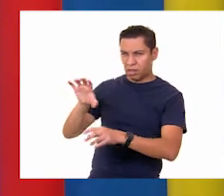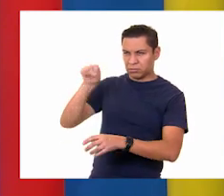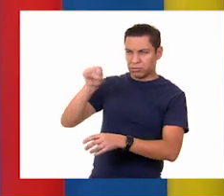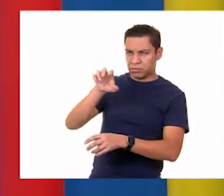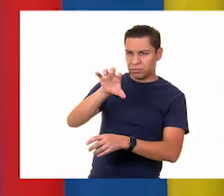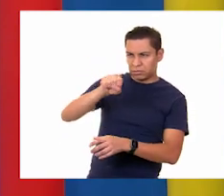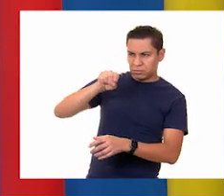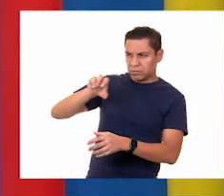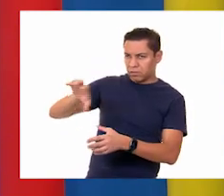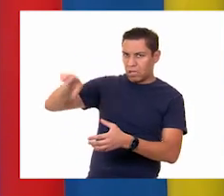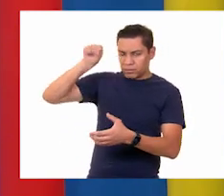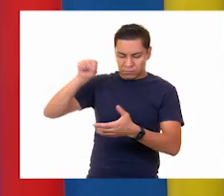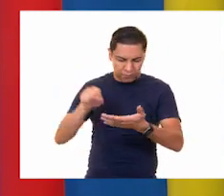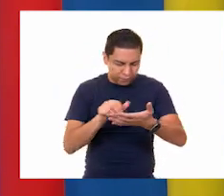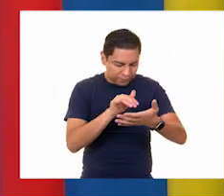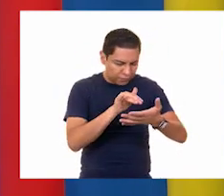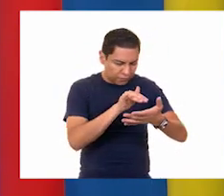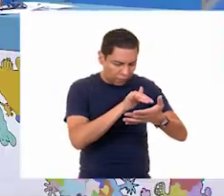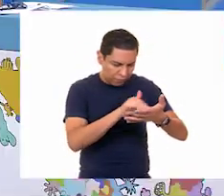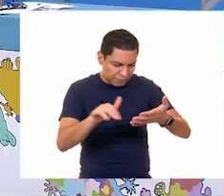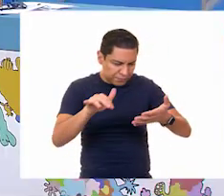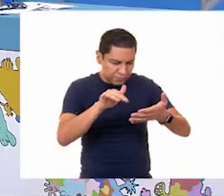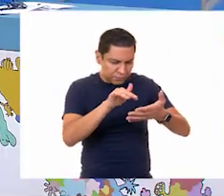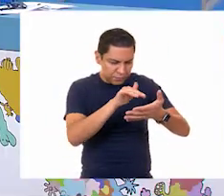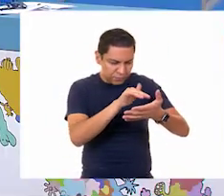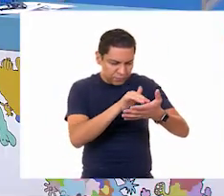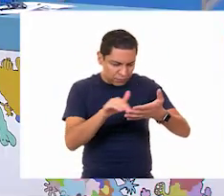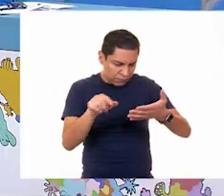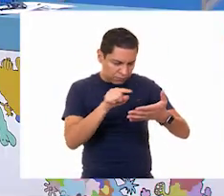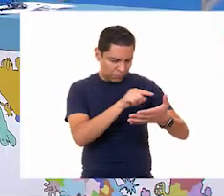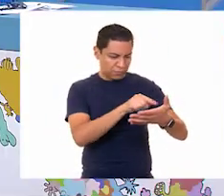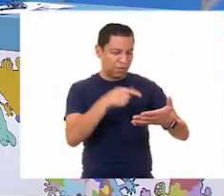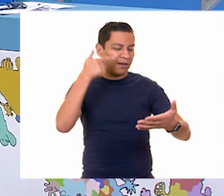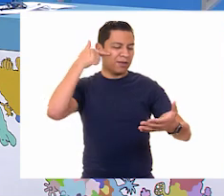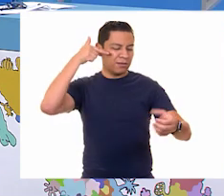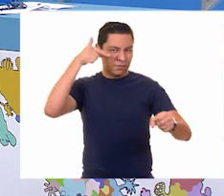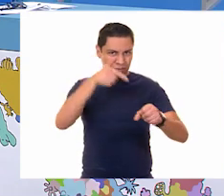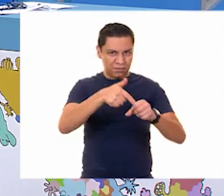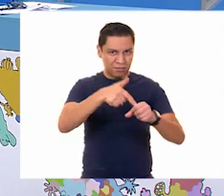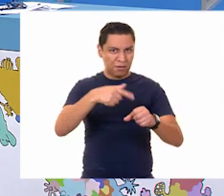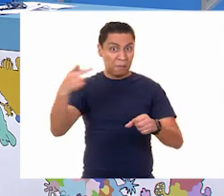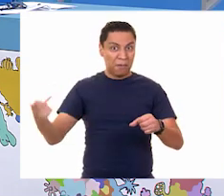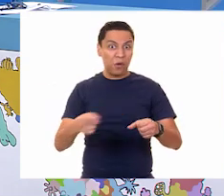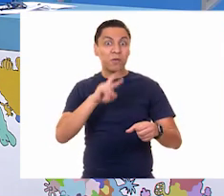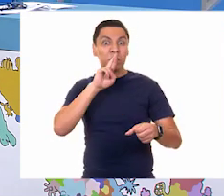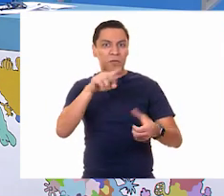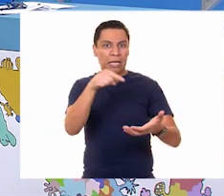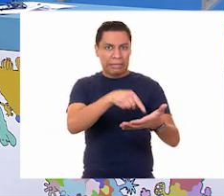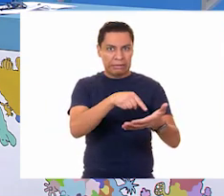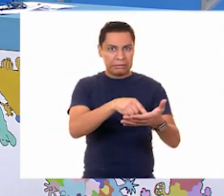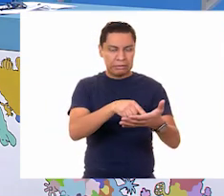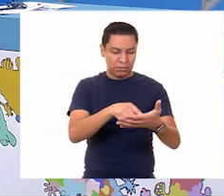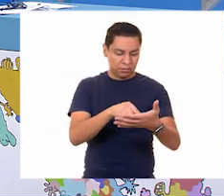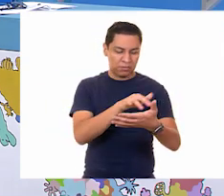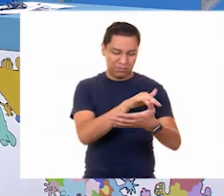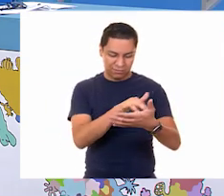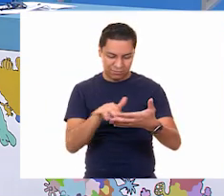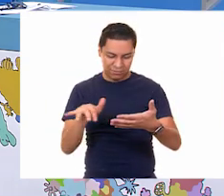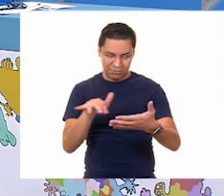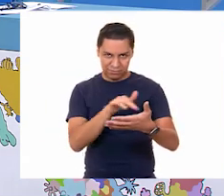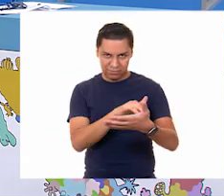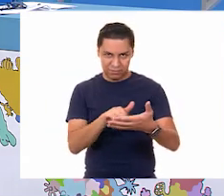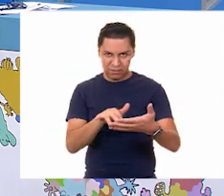localizamos las partes que nos pueden interesar. Y una vez que detectamos un punto de interés, le damos una primera lectura.